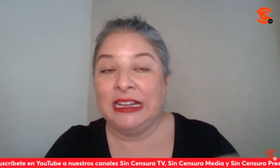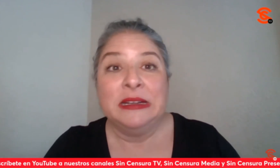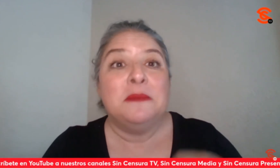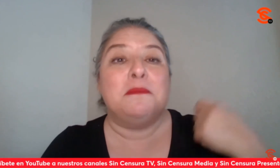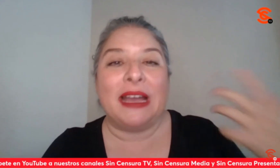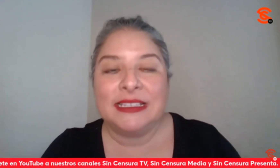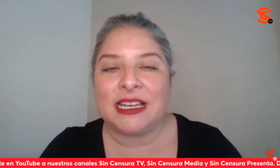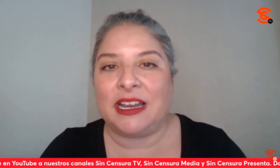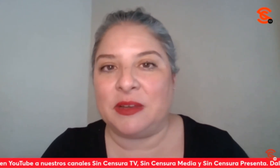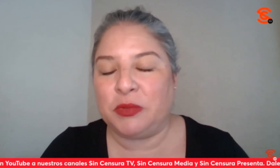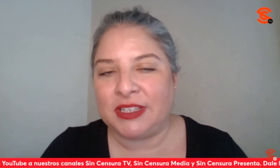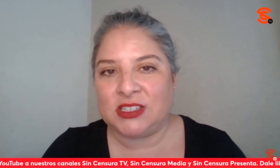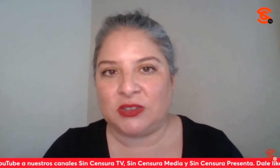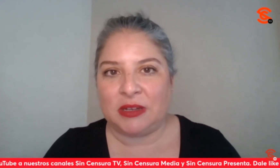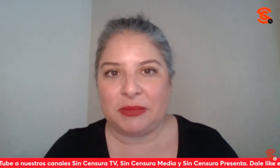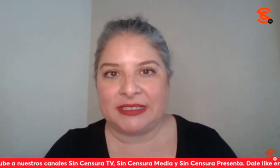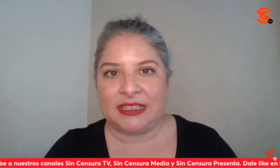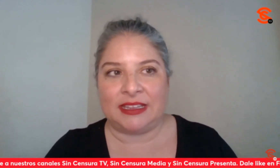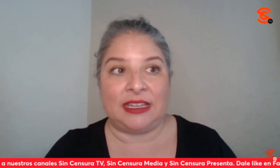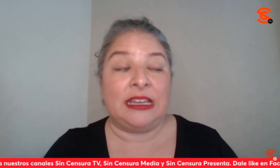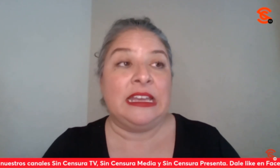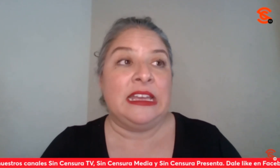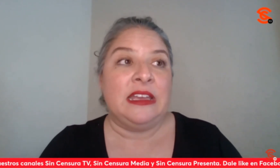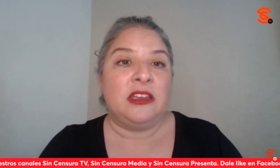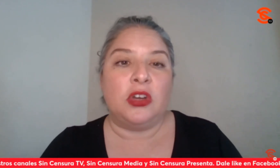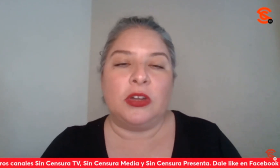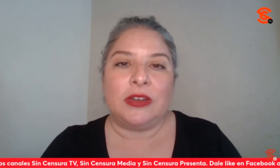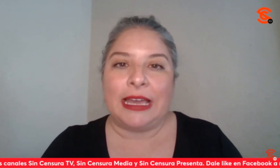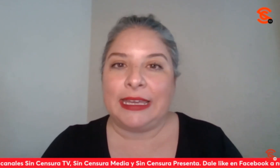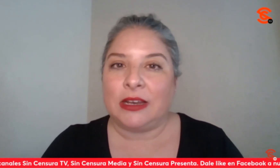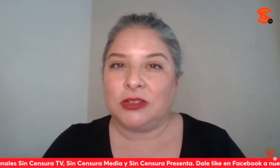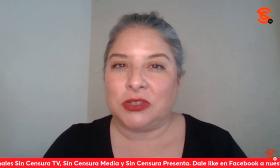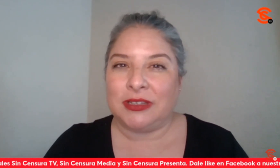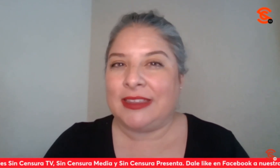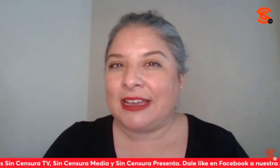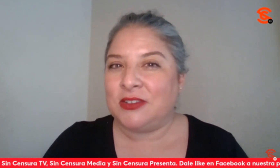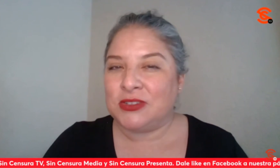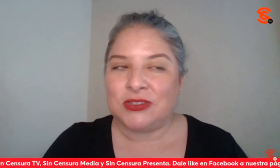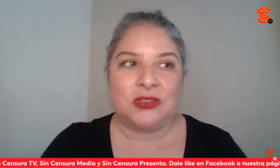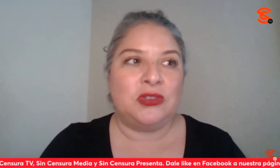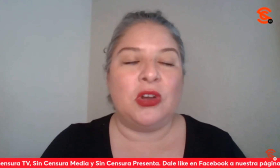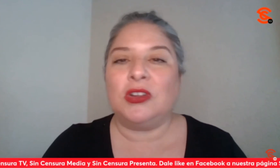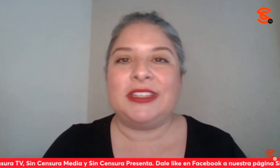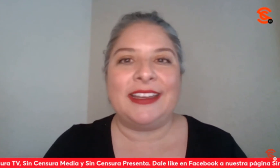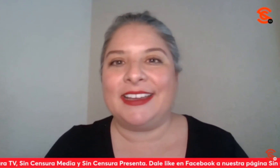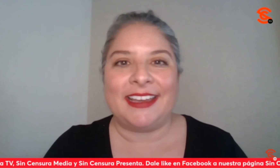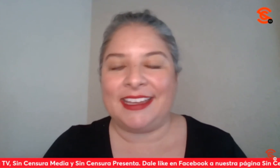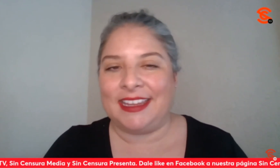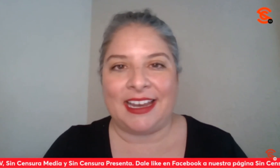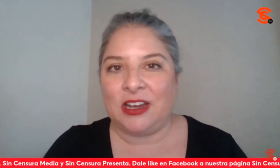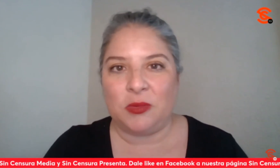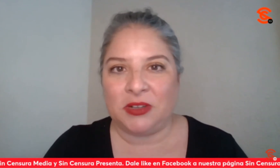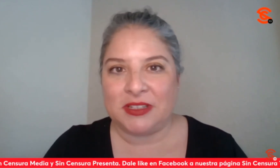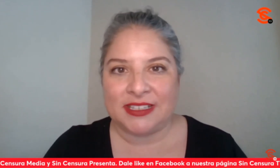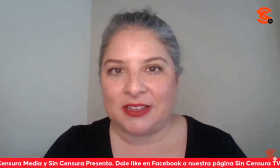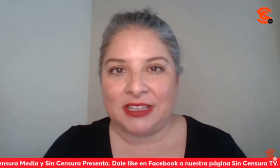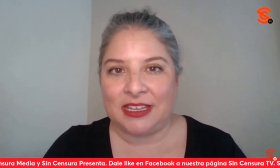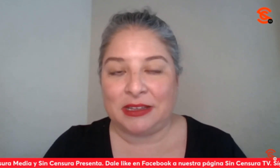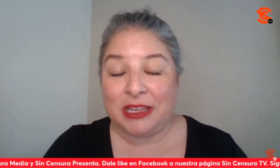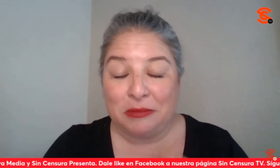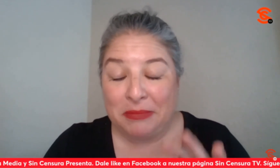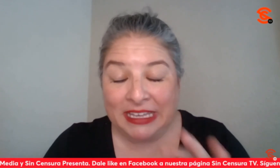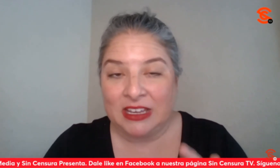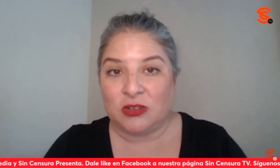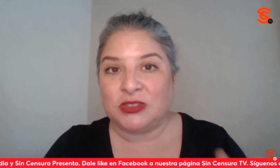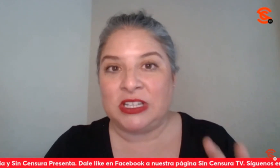periodística mancha la reputación del presidente. Yo creo que aquí el control de daños no lo tiene que generar el gobierno